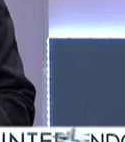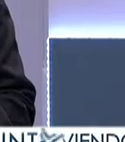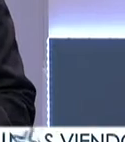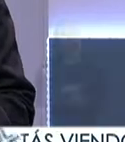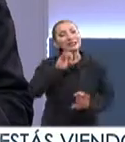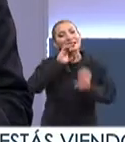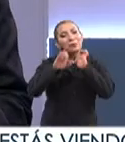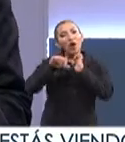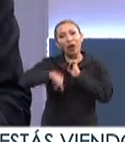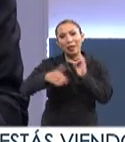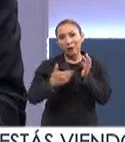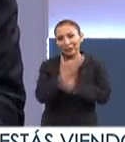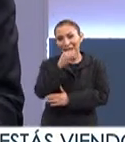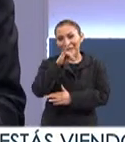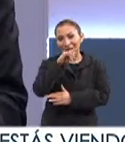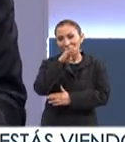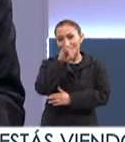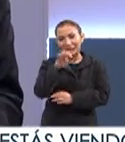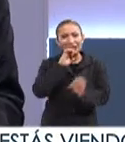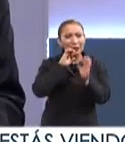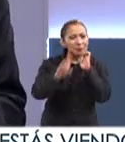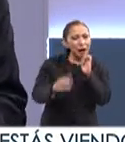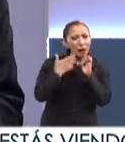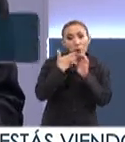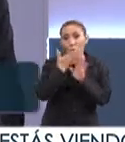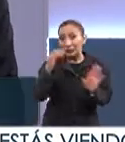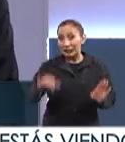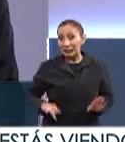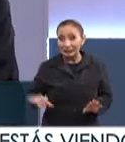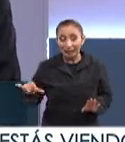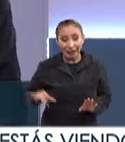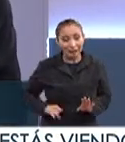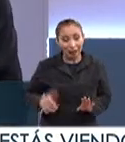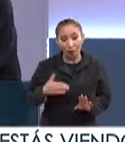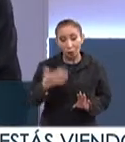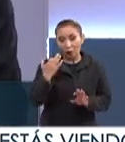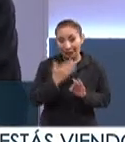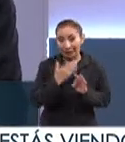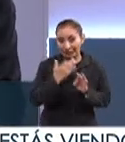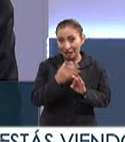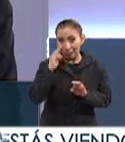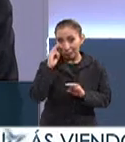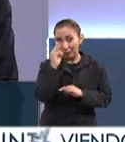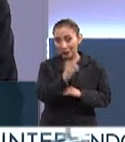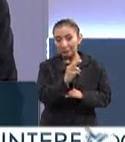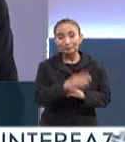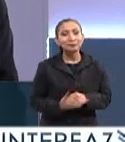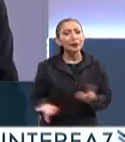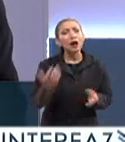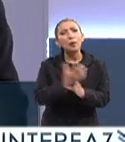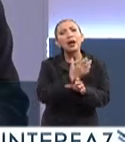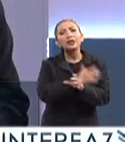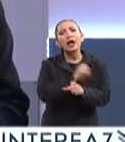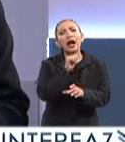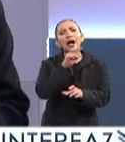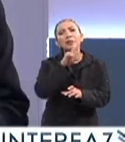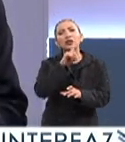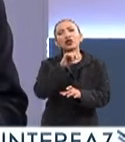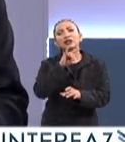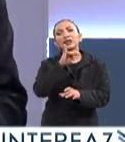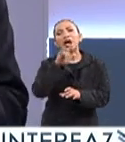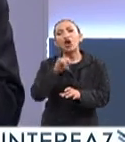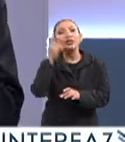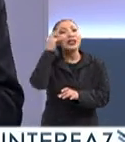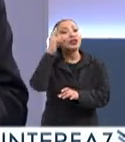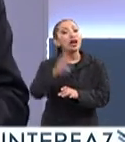Tenemos más entrevistas esta mañana en Interfaz, entrevistas clave muy interesantes como la que a continuación les vamos a presentar. Nos acompaña Armando Trejo, él es